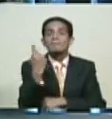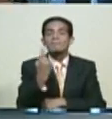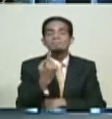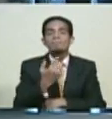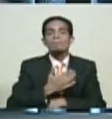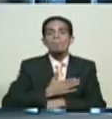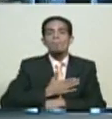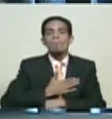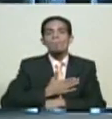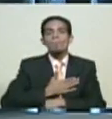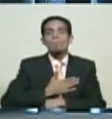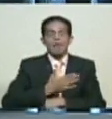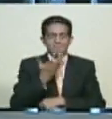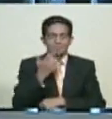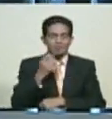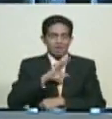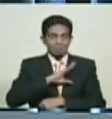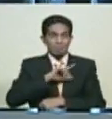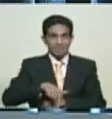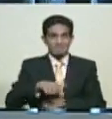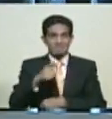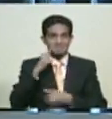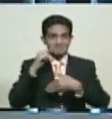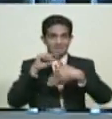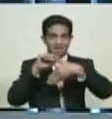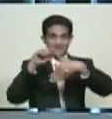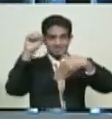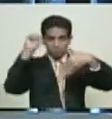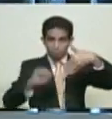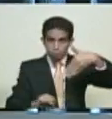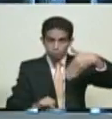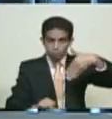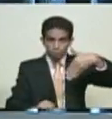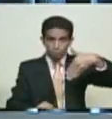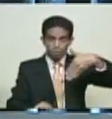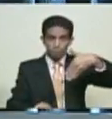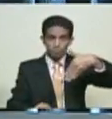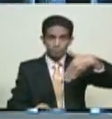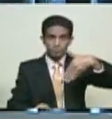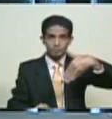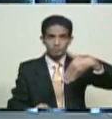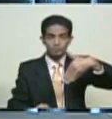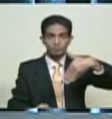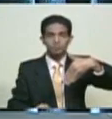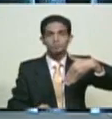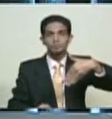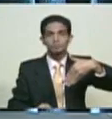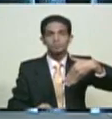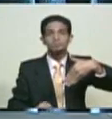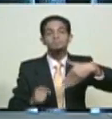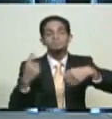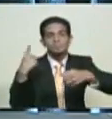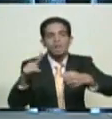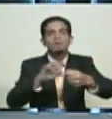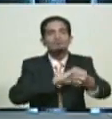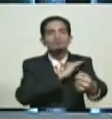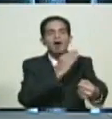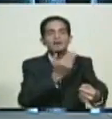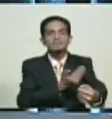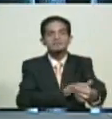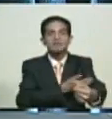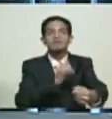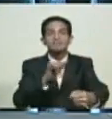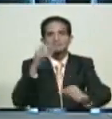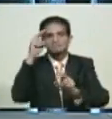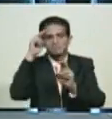en esta parte del territorio suramericano si se establece con su fuerza y si se le respeta